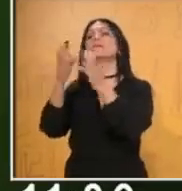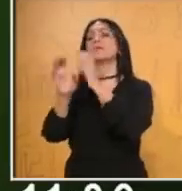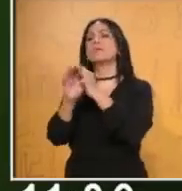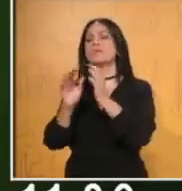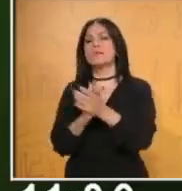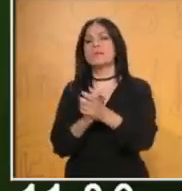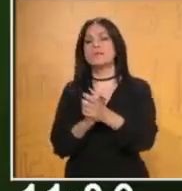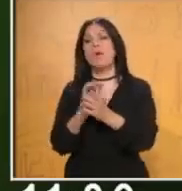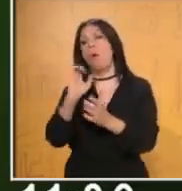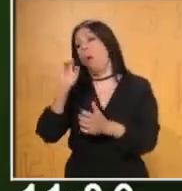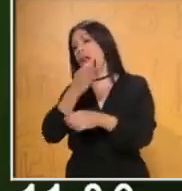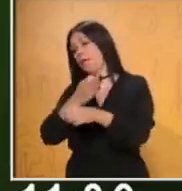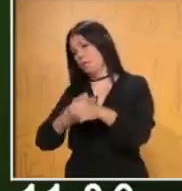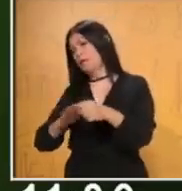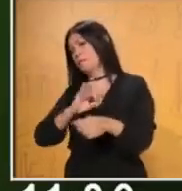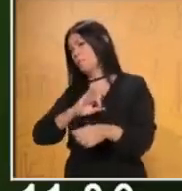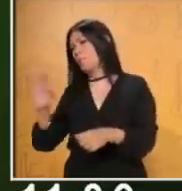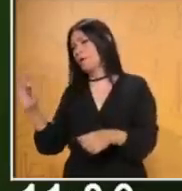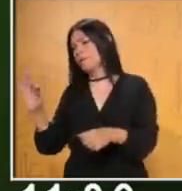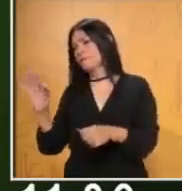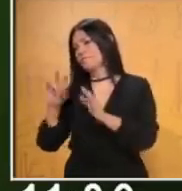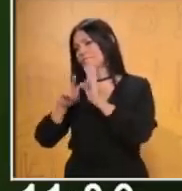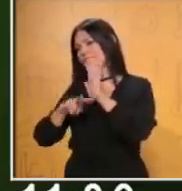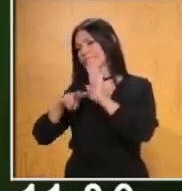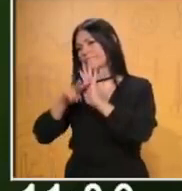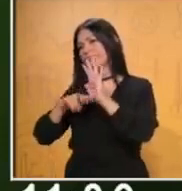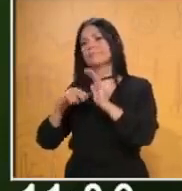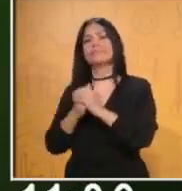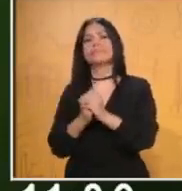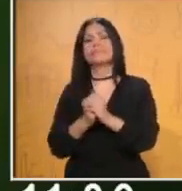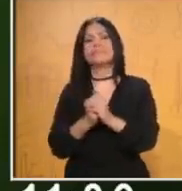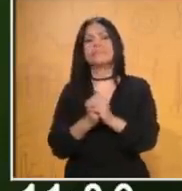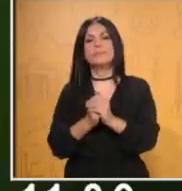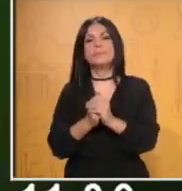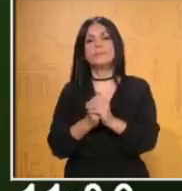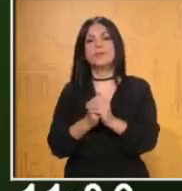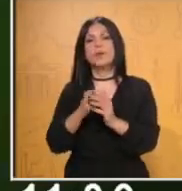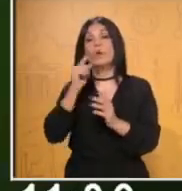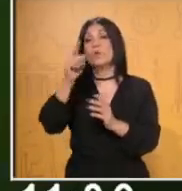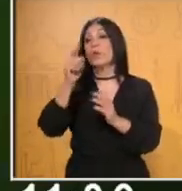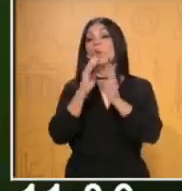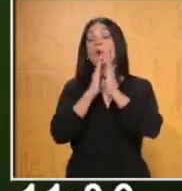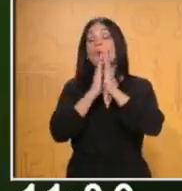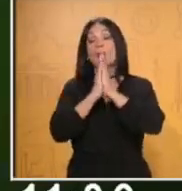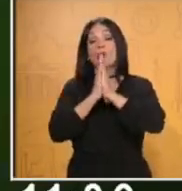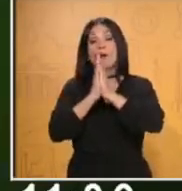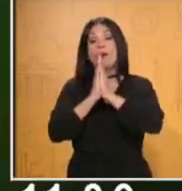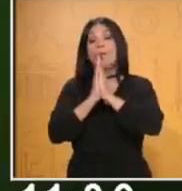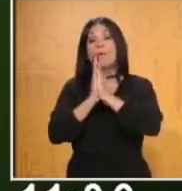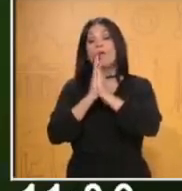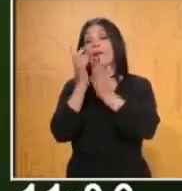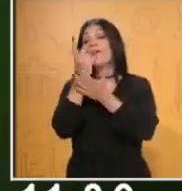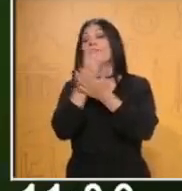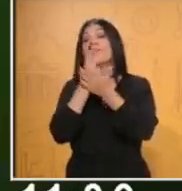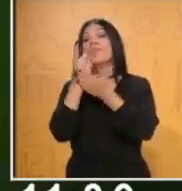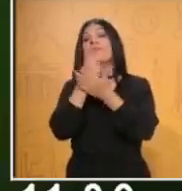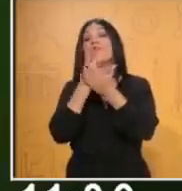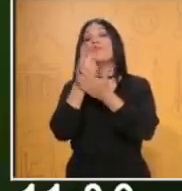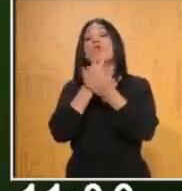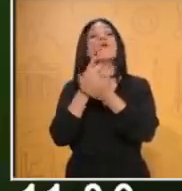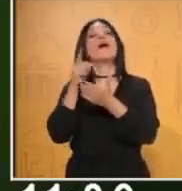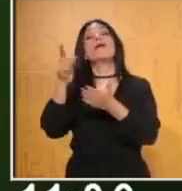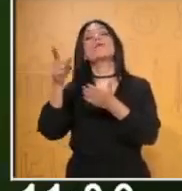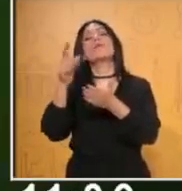Para continuar, te vamos a recomendar que dibujes en tu libreta o en una hoja de máquina un